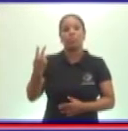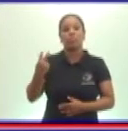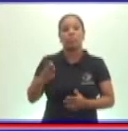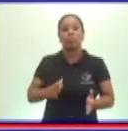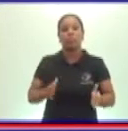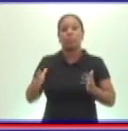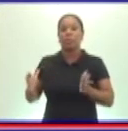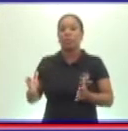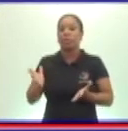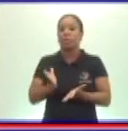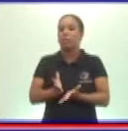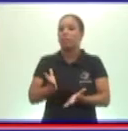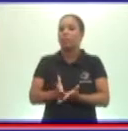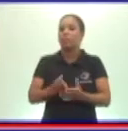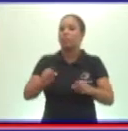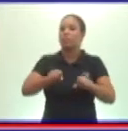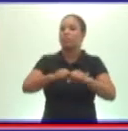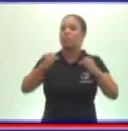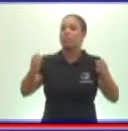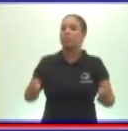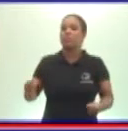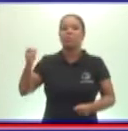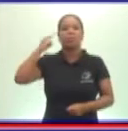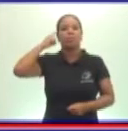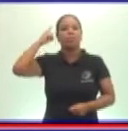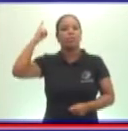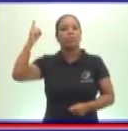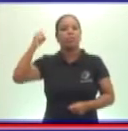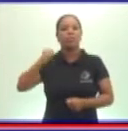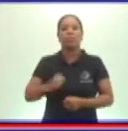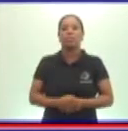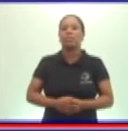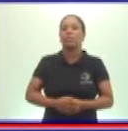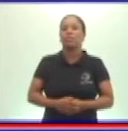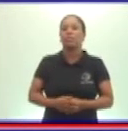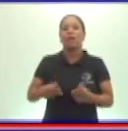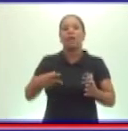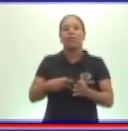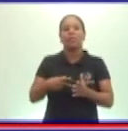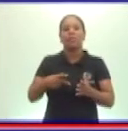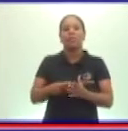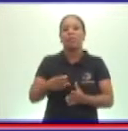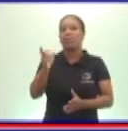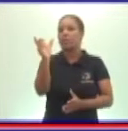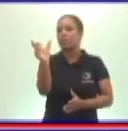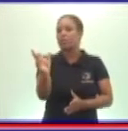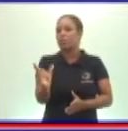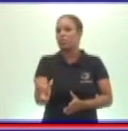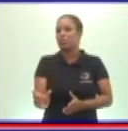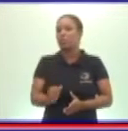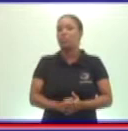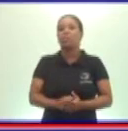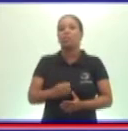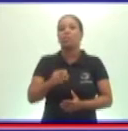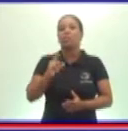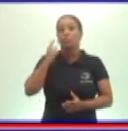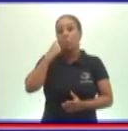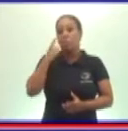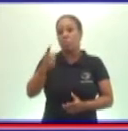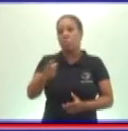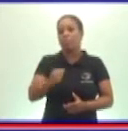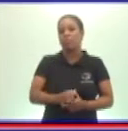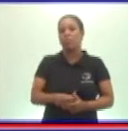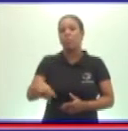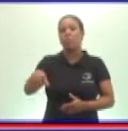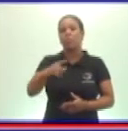del sistema de ideas de ideólogos a través de sus textos ideológicos, tal como está reflejado ahí. Ustedes van a estudiar